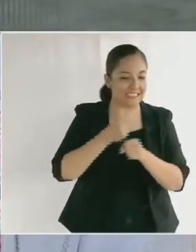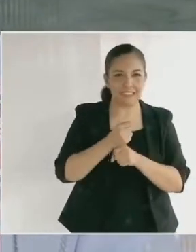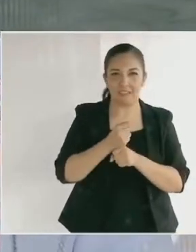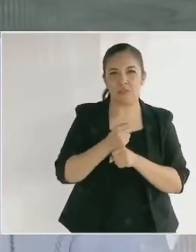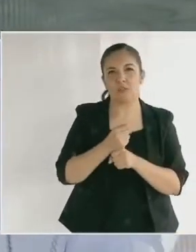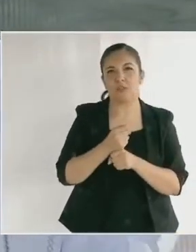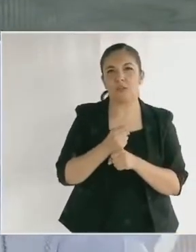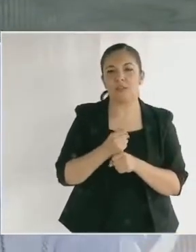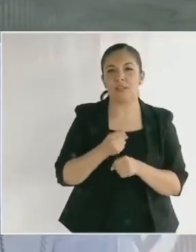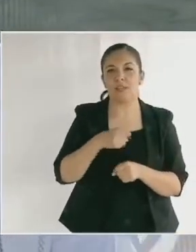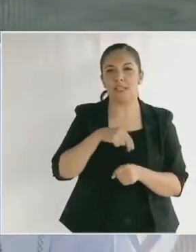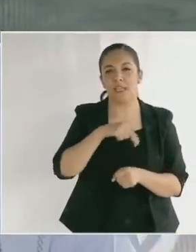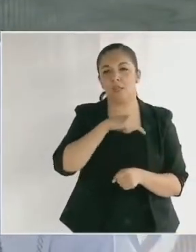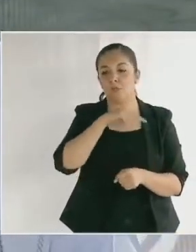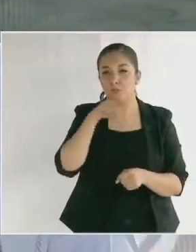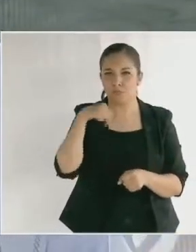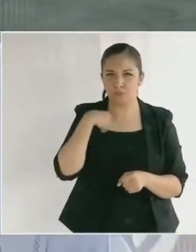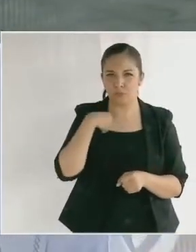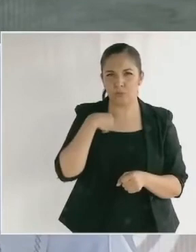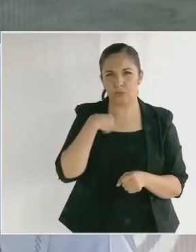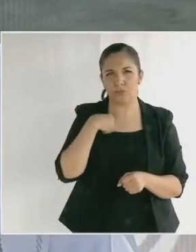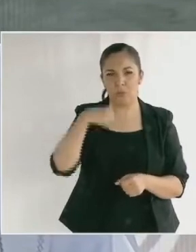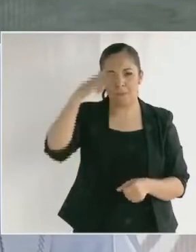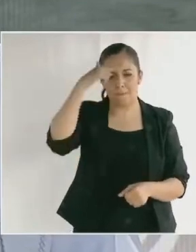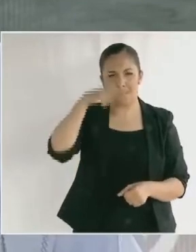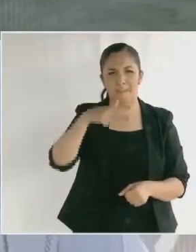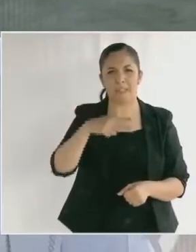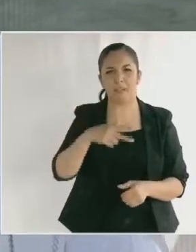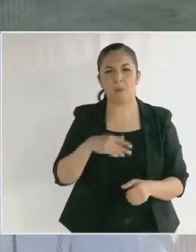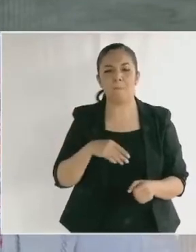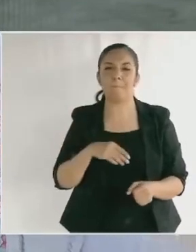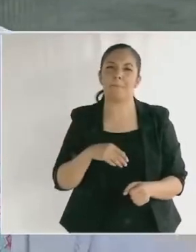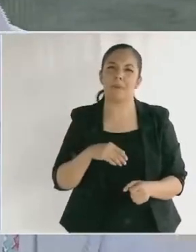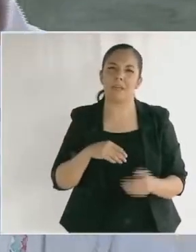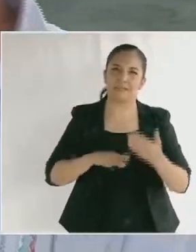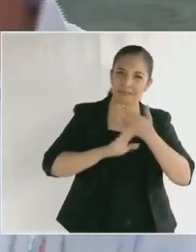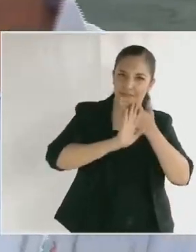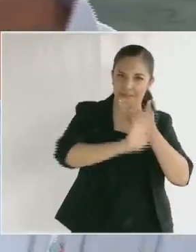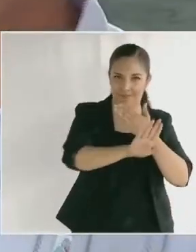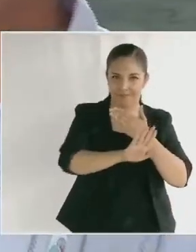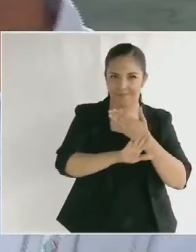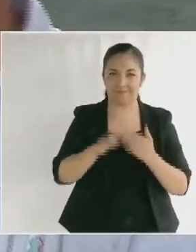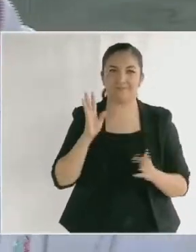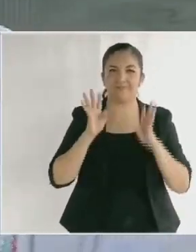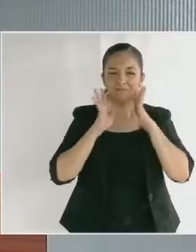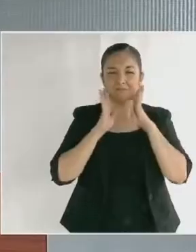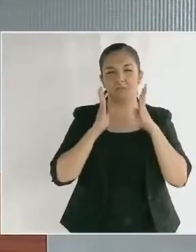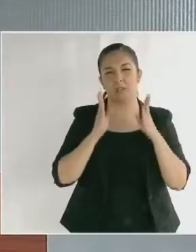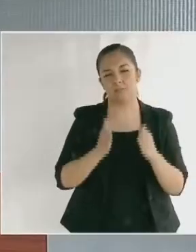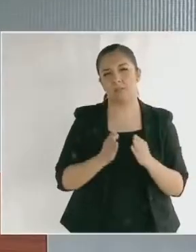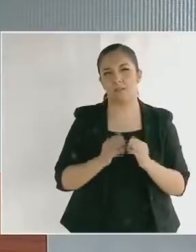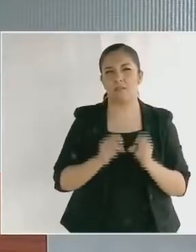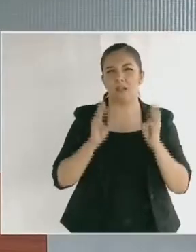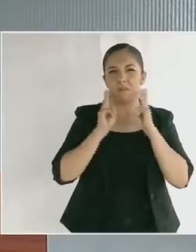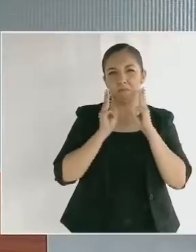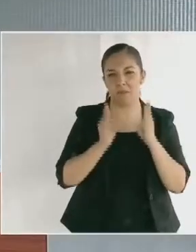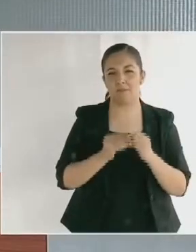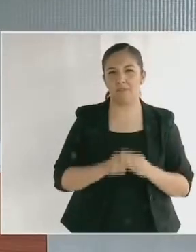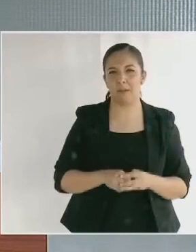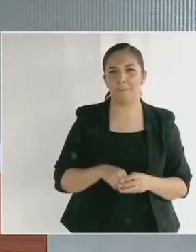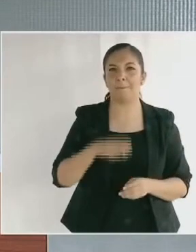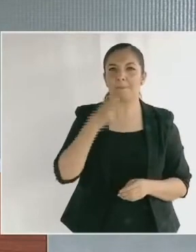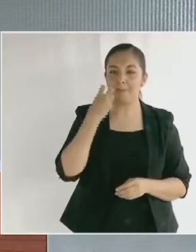la delincuencia organizada. Y precisamente por eso su nueva visita a